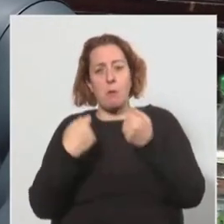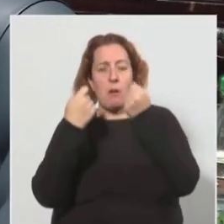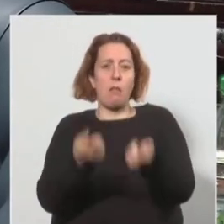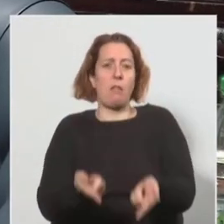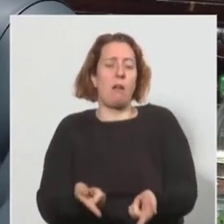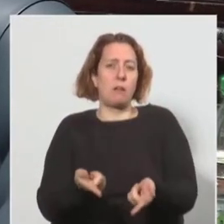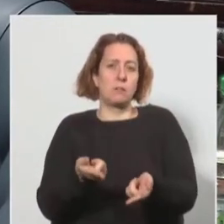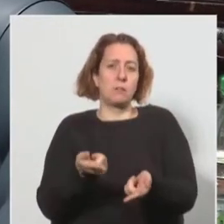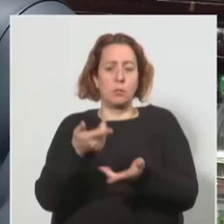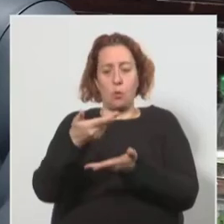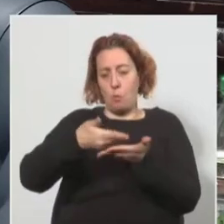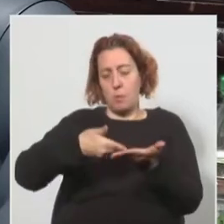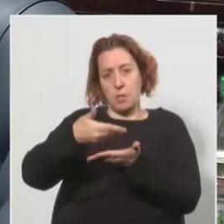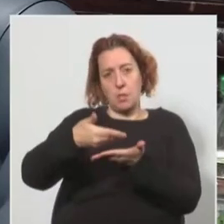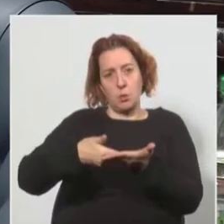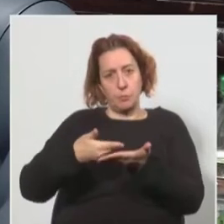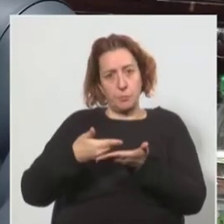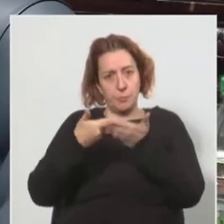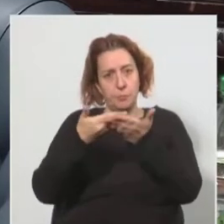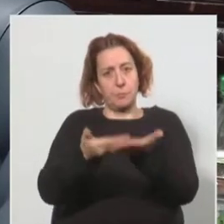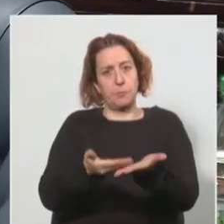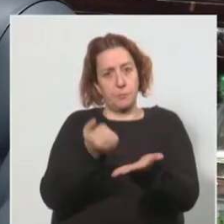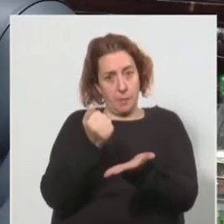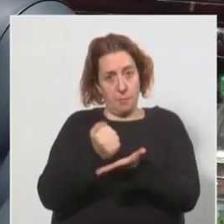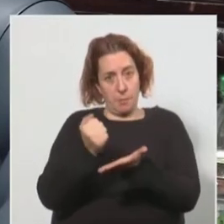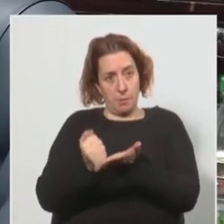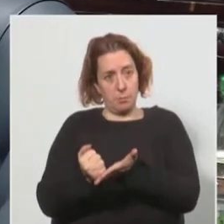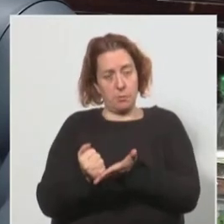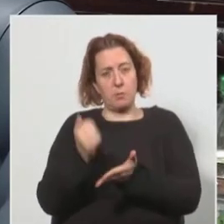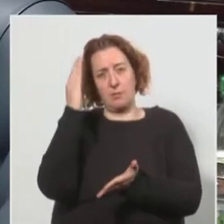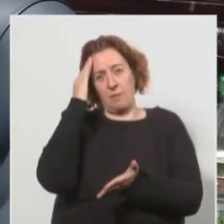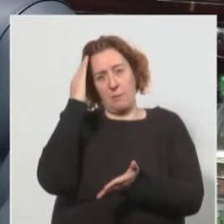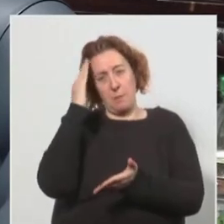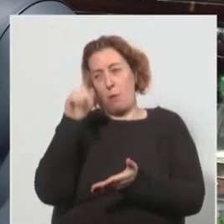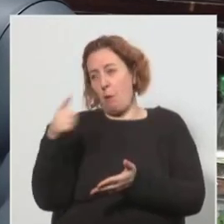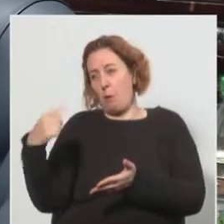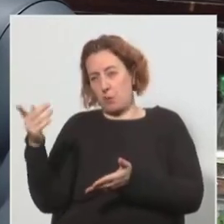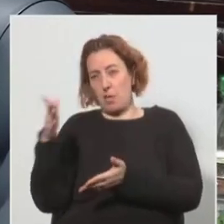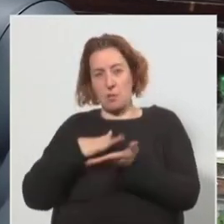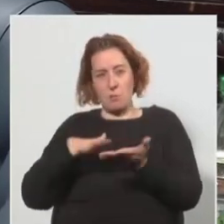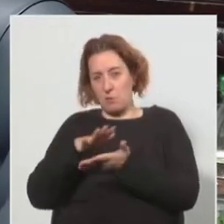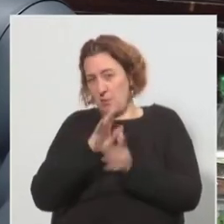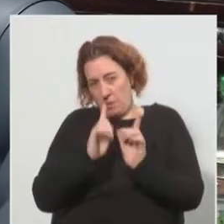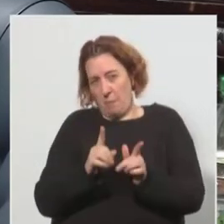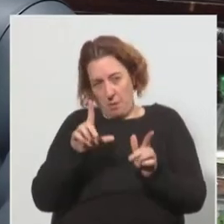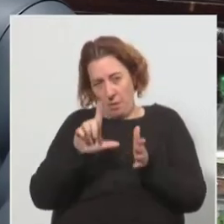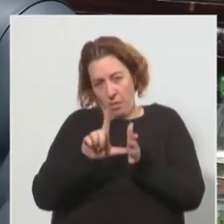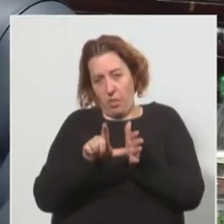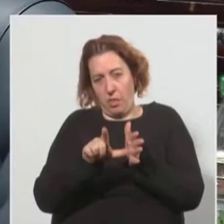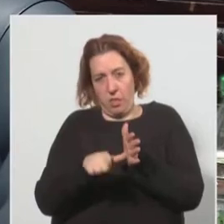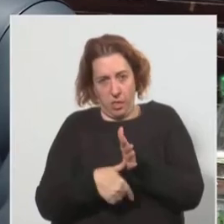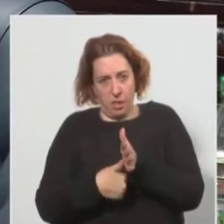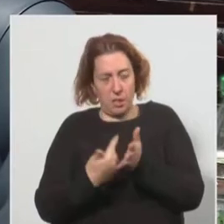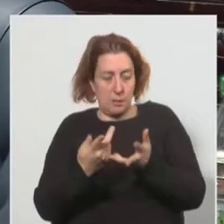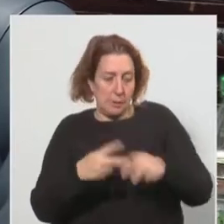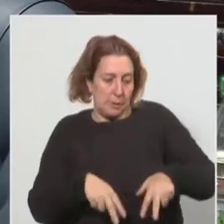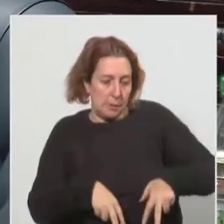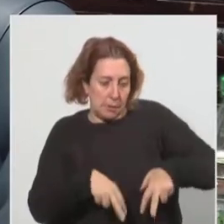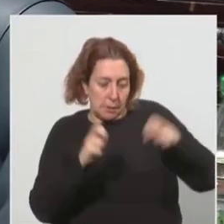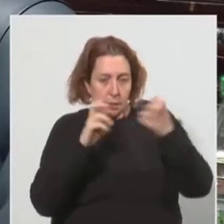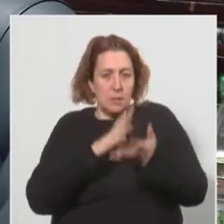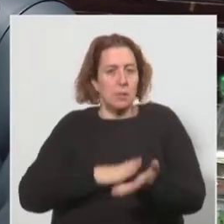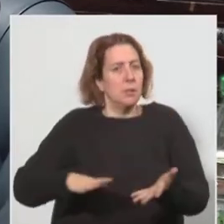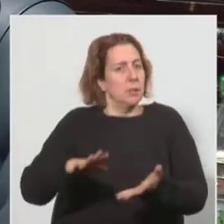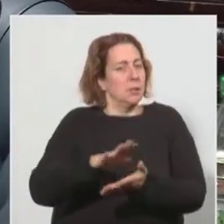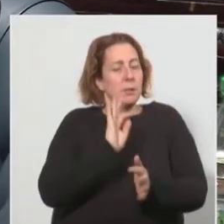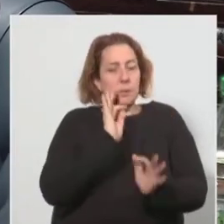de la documentación, como sabemos que se ha hecho en otras circunstancias, mientras se analizaba el caso con